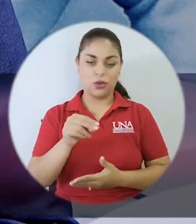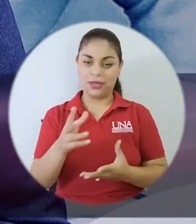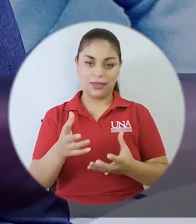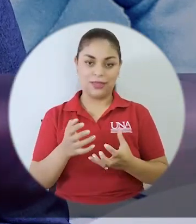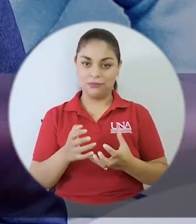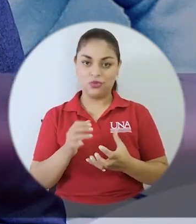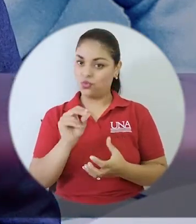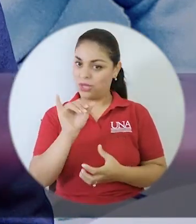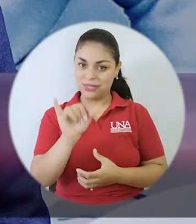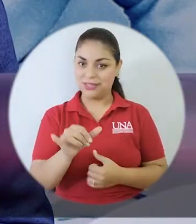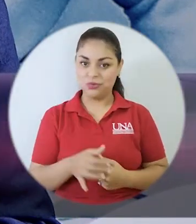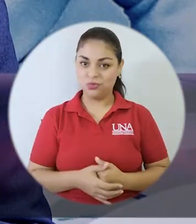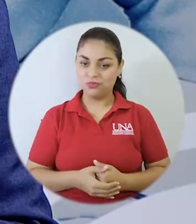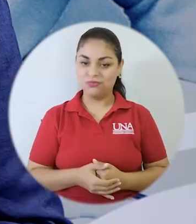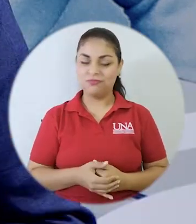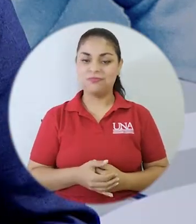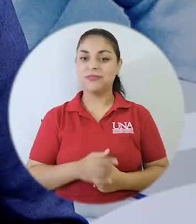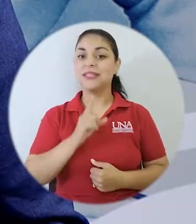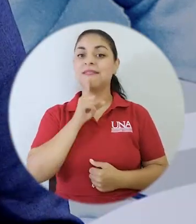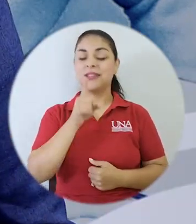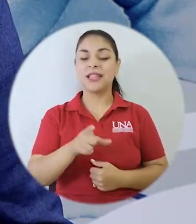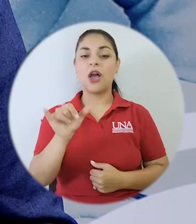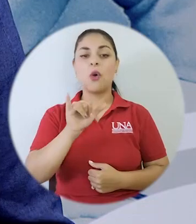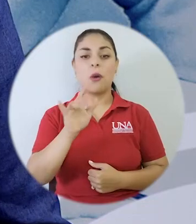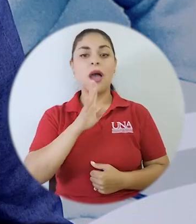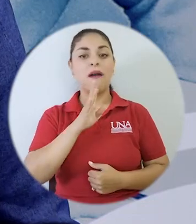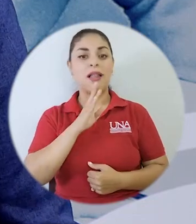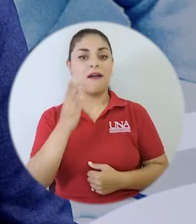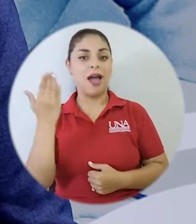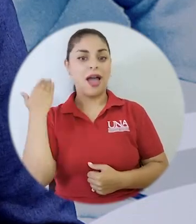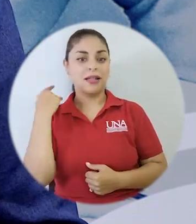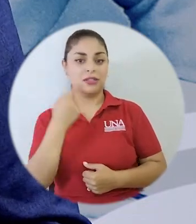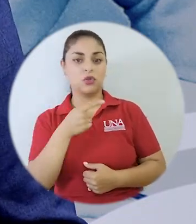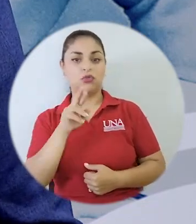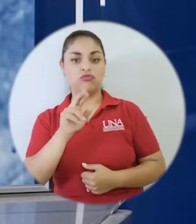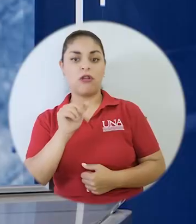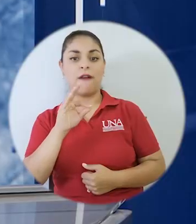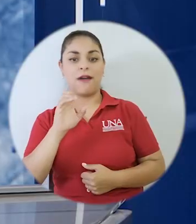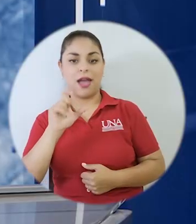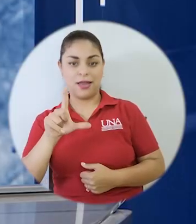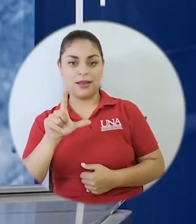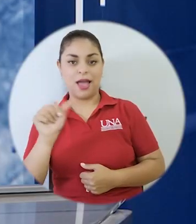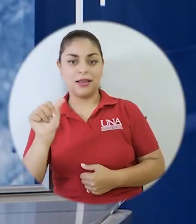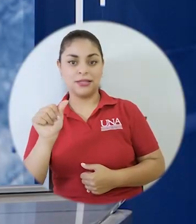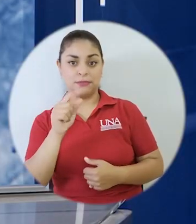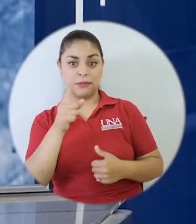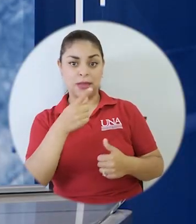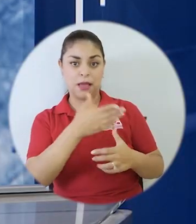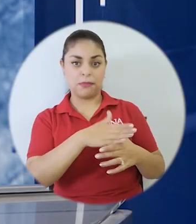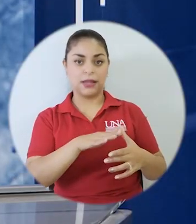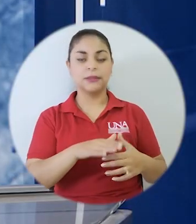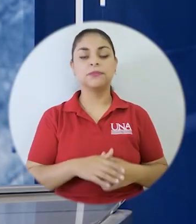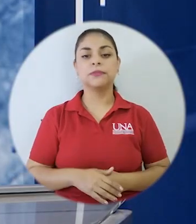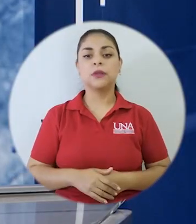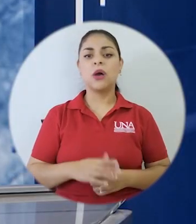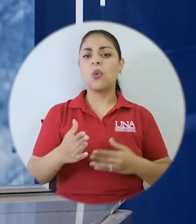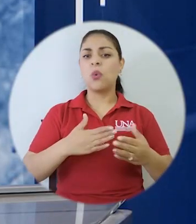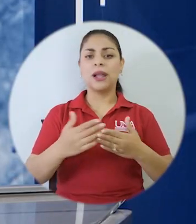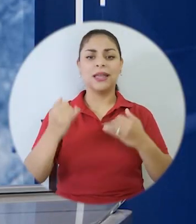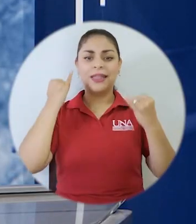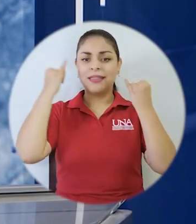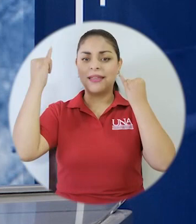es lo que nosotros quisimos. Exacto, no es por ahí por donde vamos. No es por en ahí. Definitiva, como hablaba yo con don Rafael Arias en el bloque anterior,